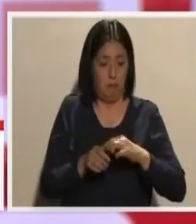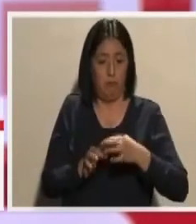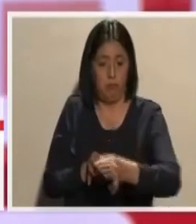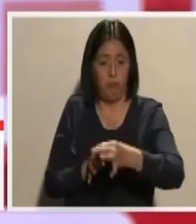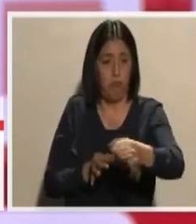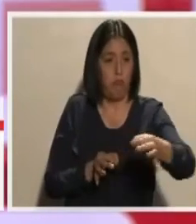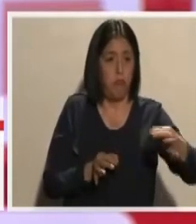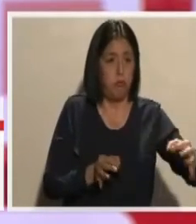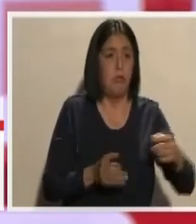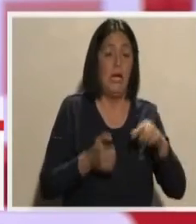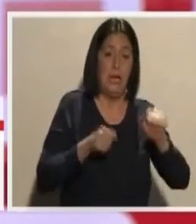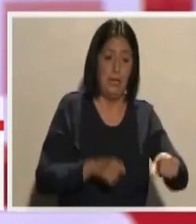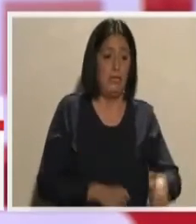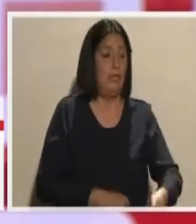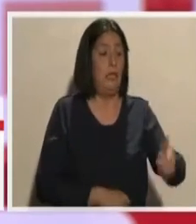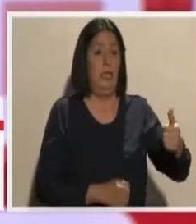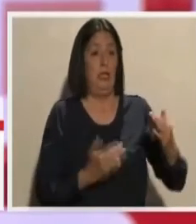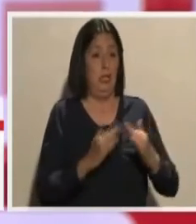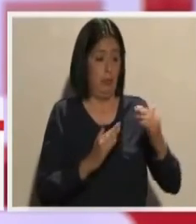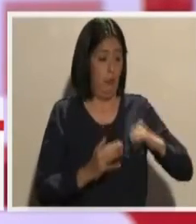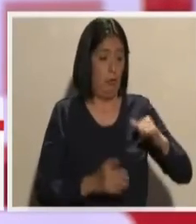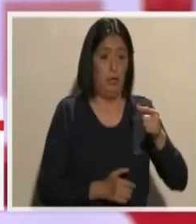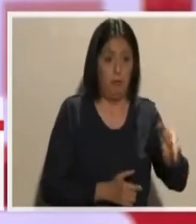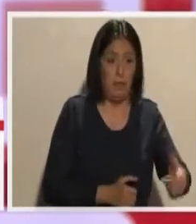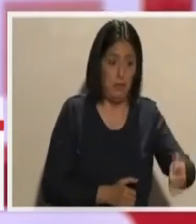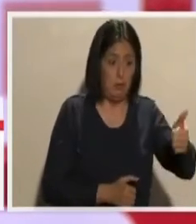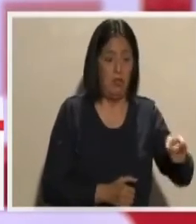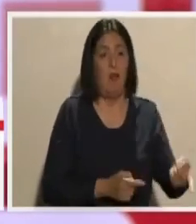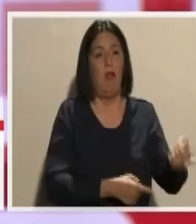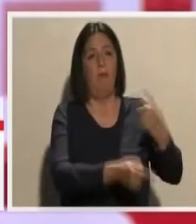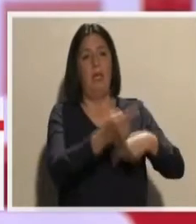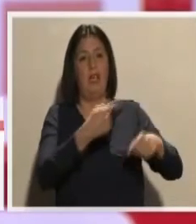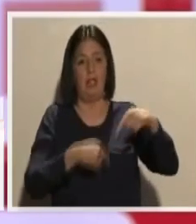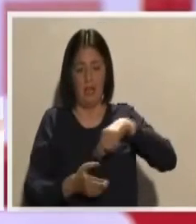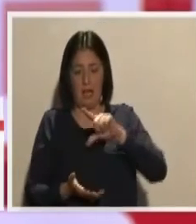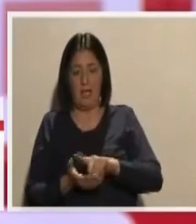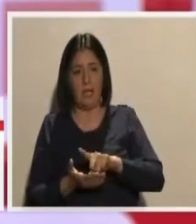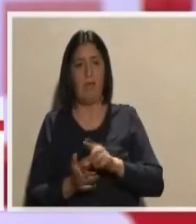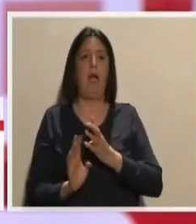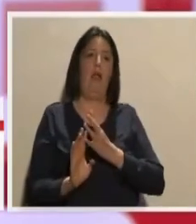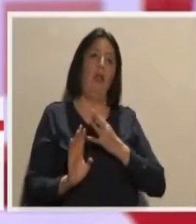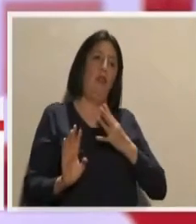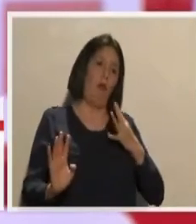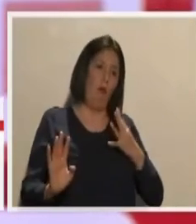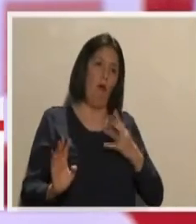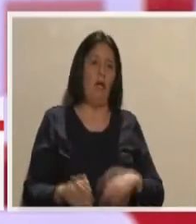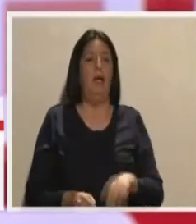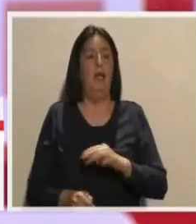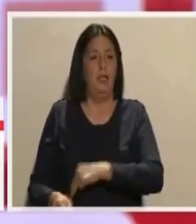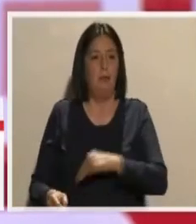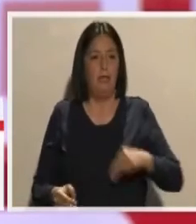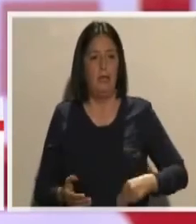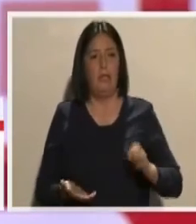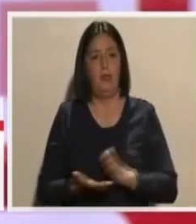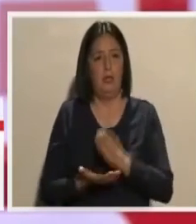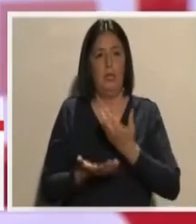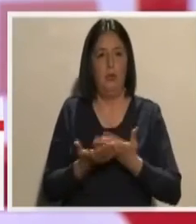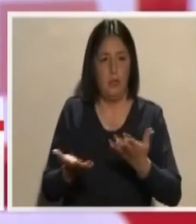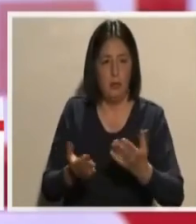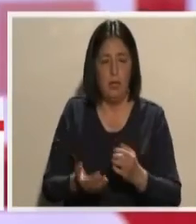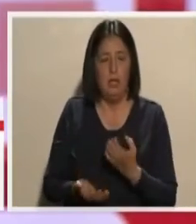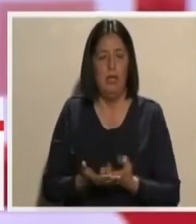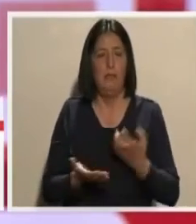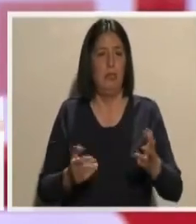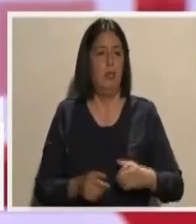las autoridades locales no tendrán que venir a Lima a hacer largas colas en el MEF. Lanzaremos un